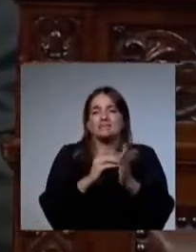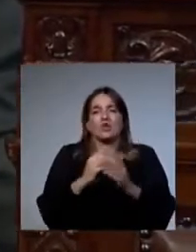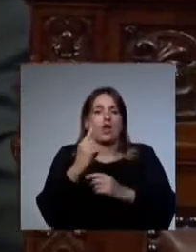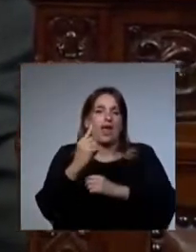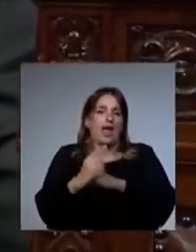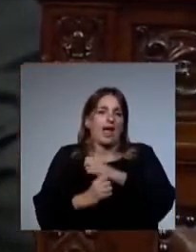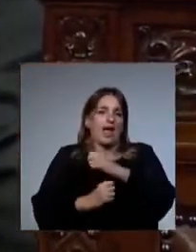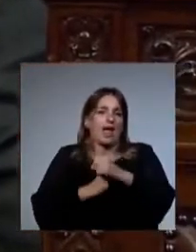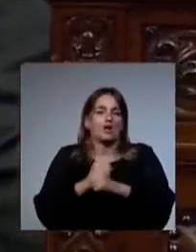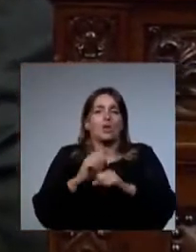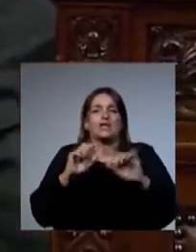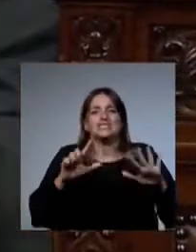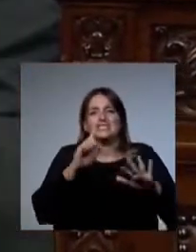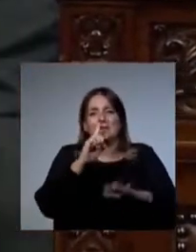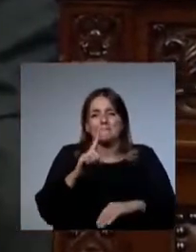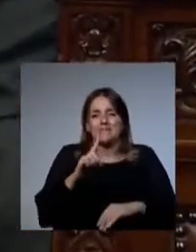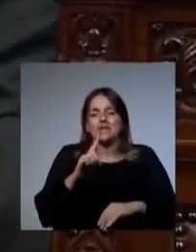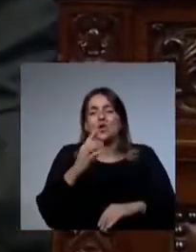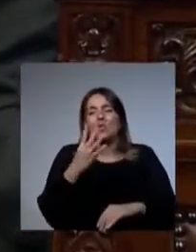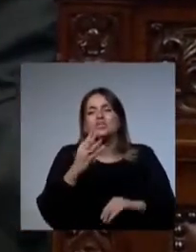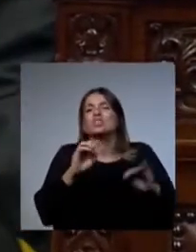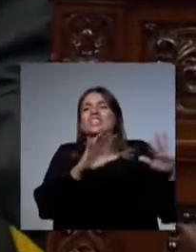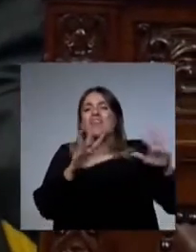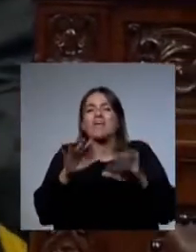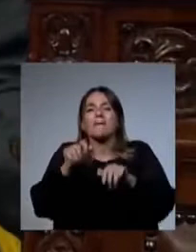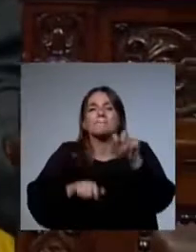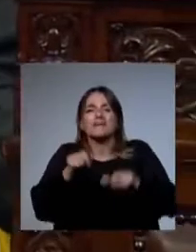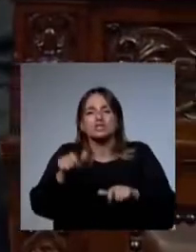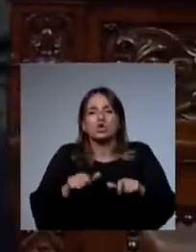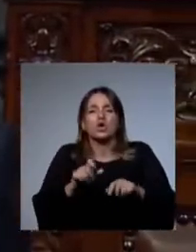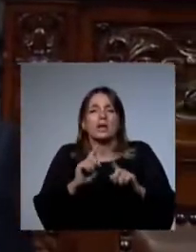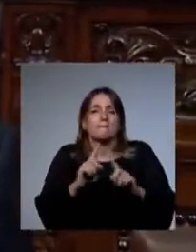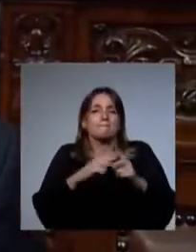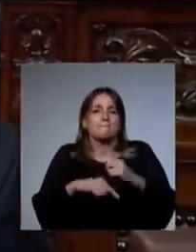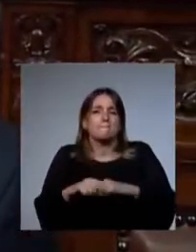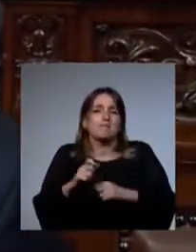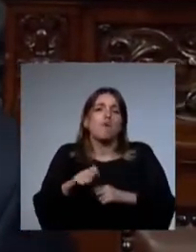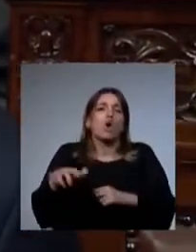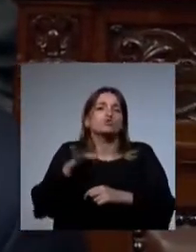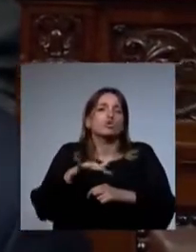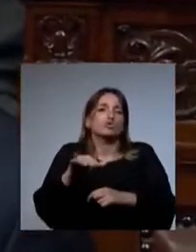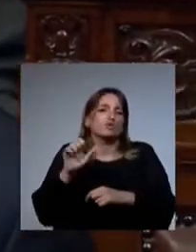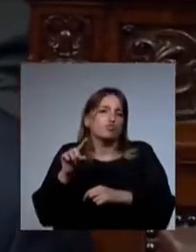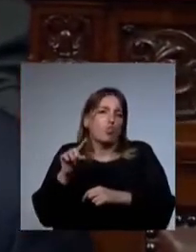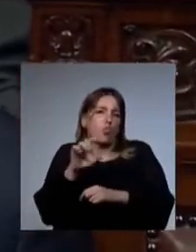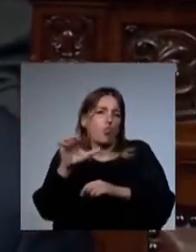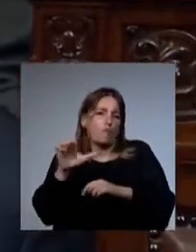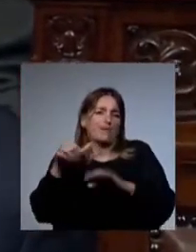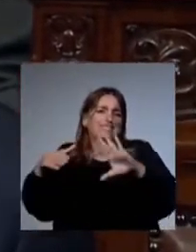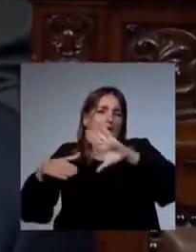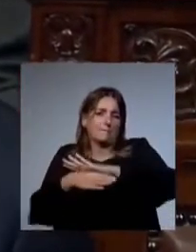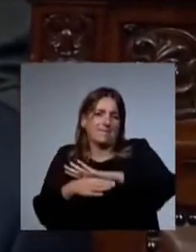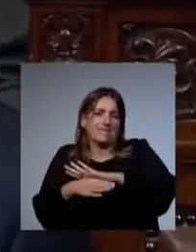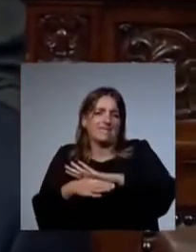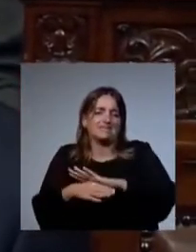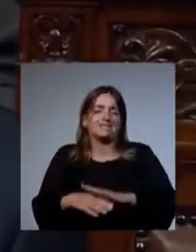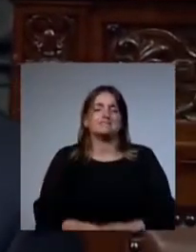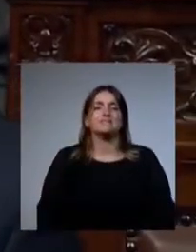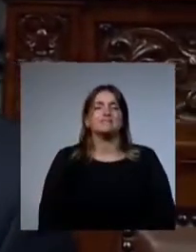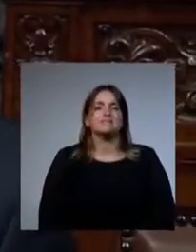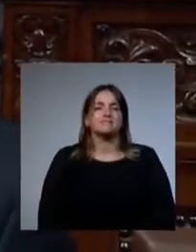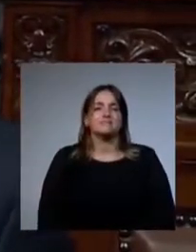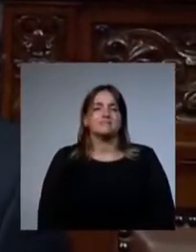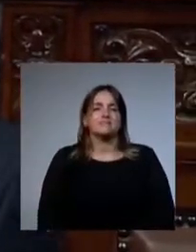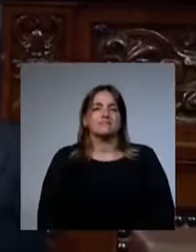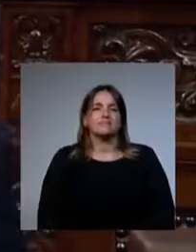de 7.410 personas al monotributo social MIDES, con todo lo que eso significa.